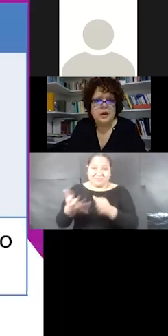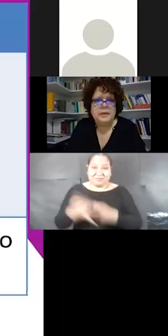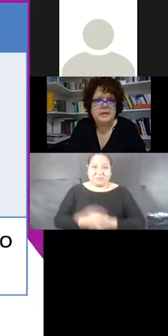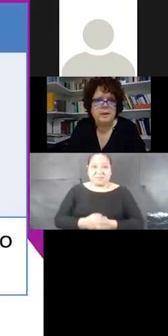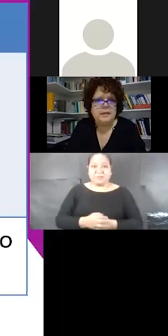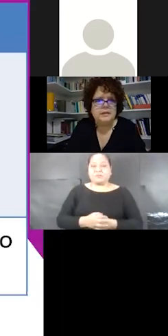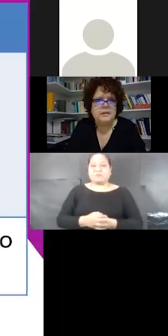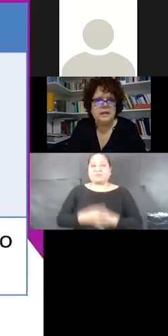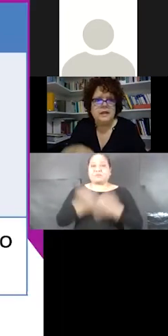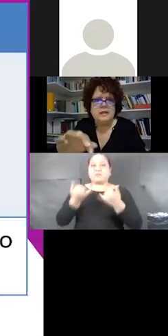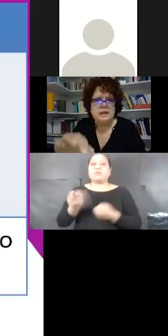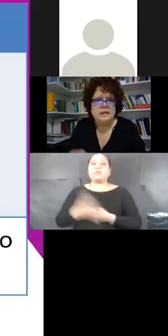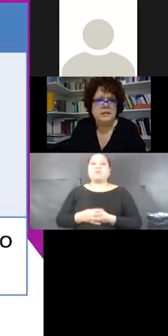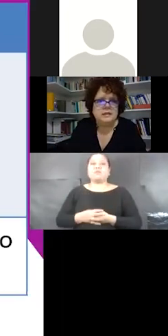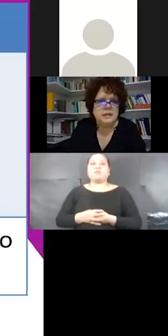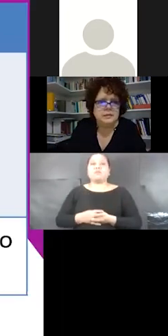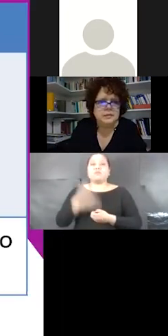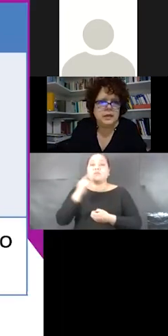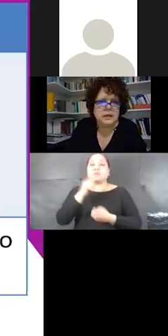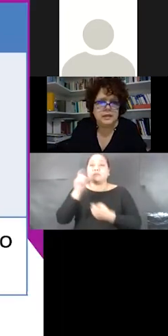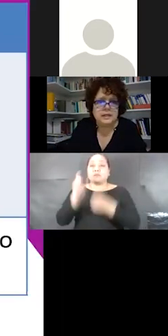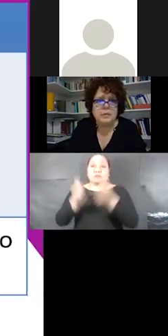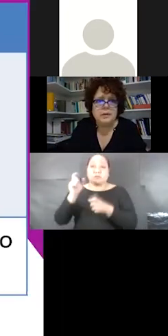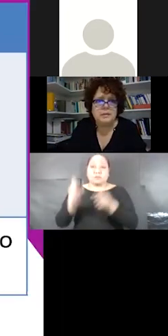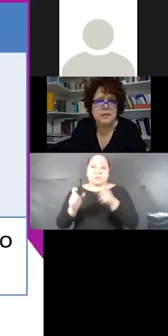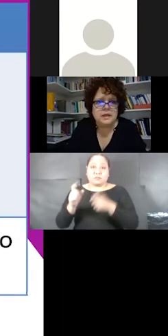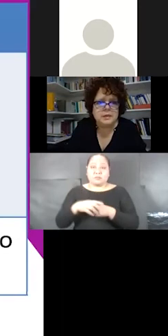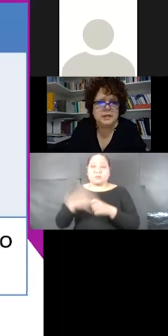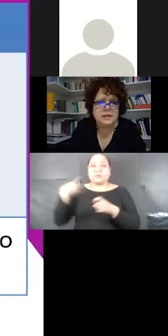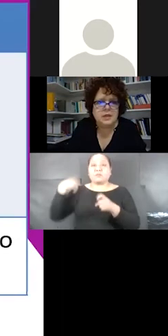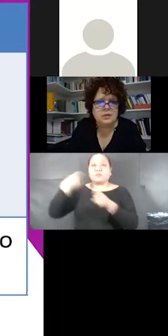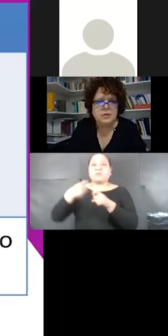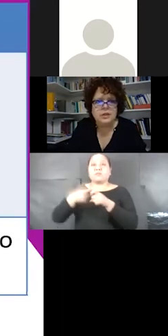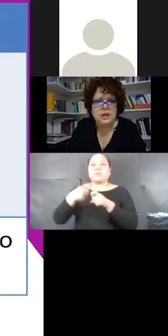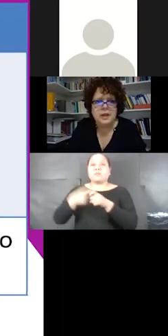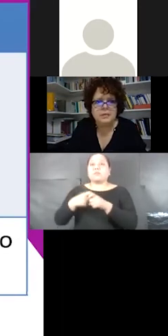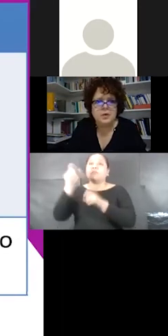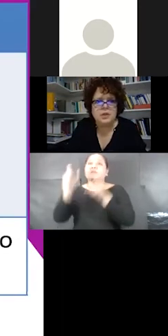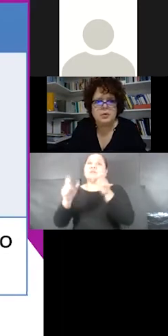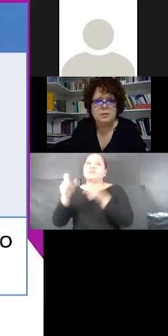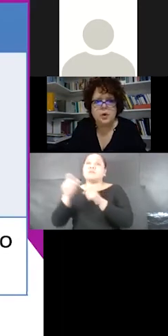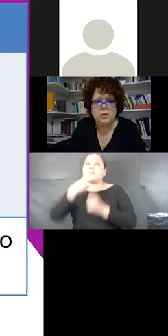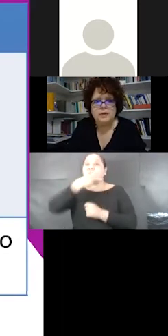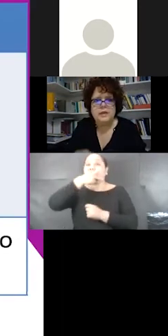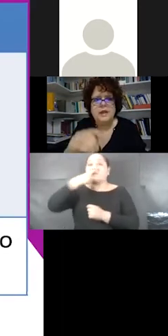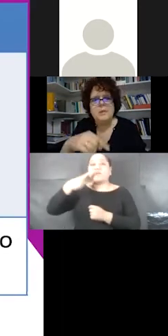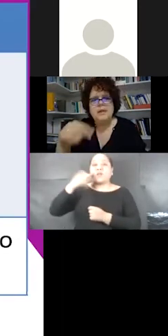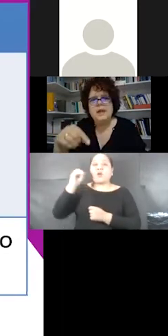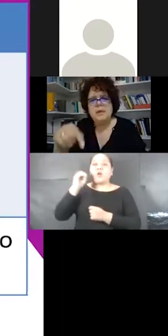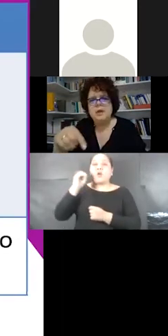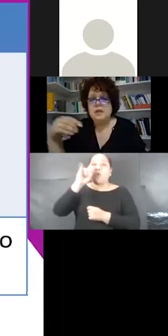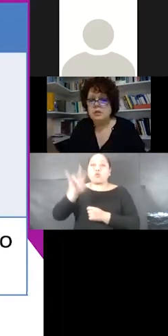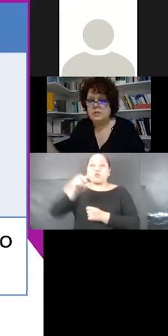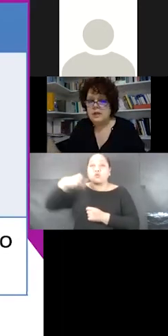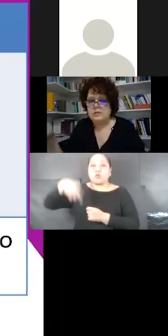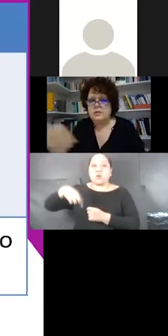Ahora, los participantes en castellano los participantes están representados con el verbo o se usan pronombres. María y